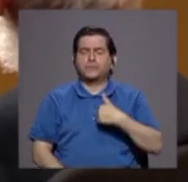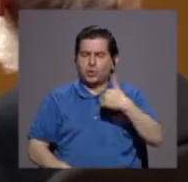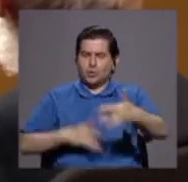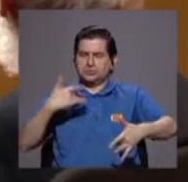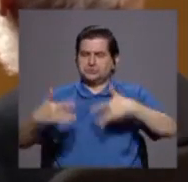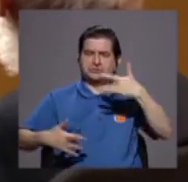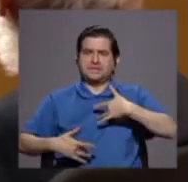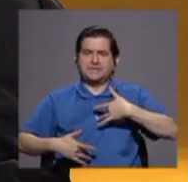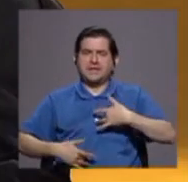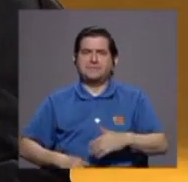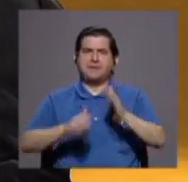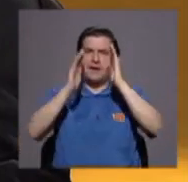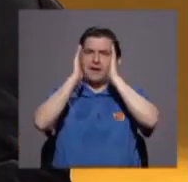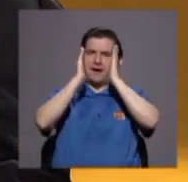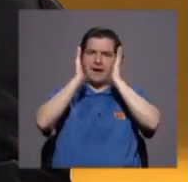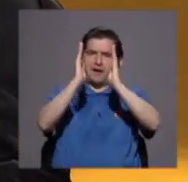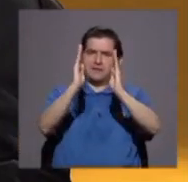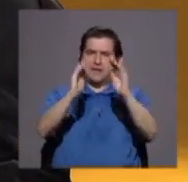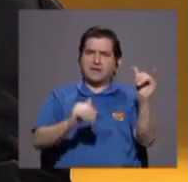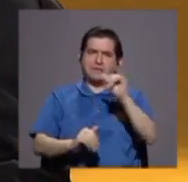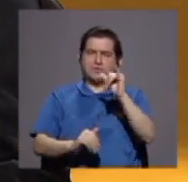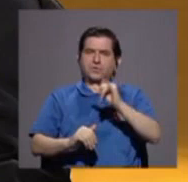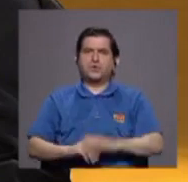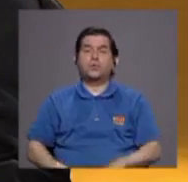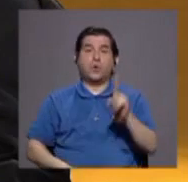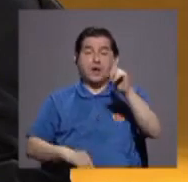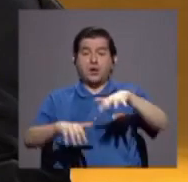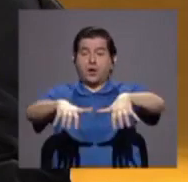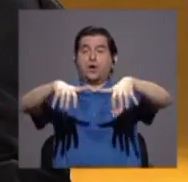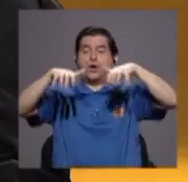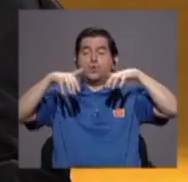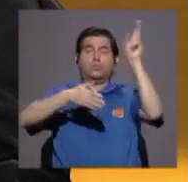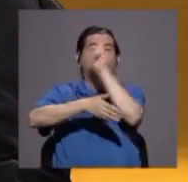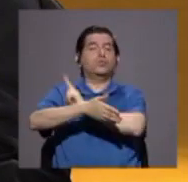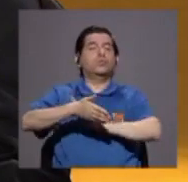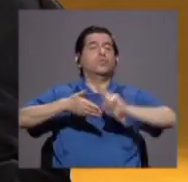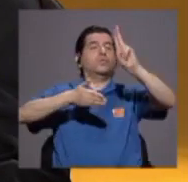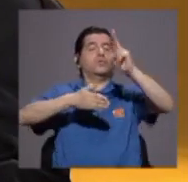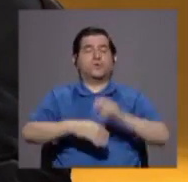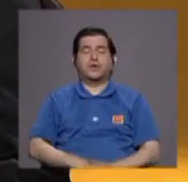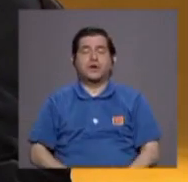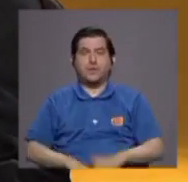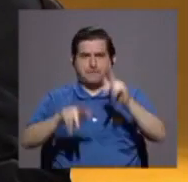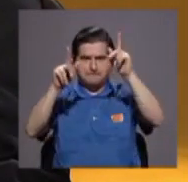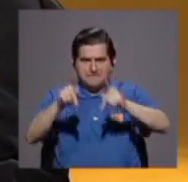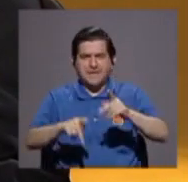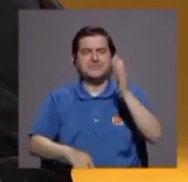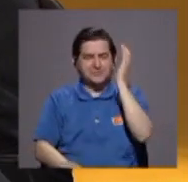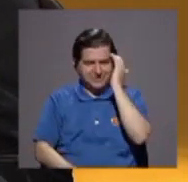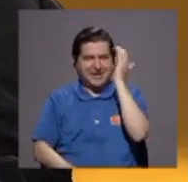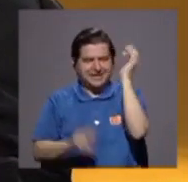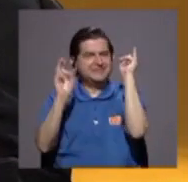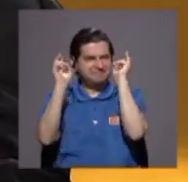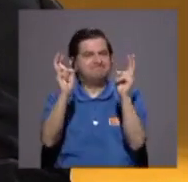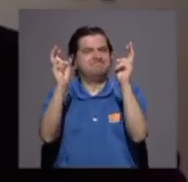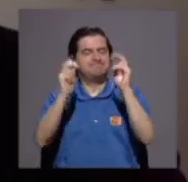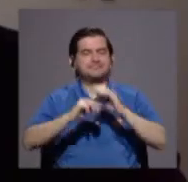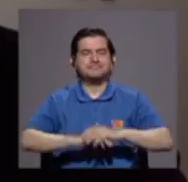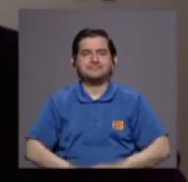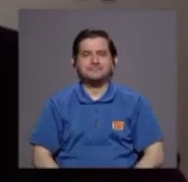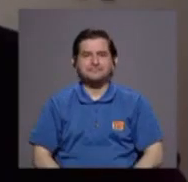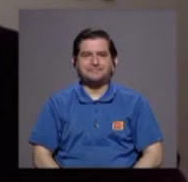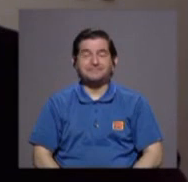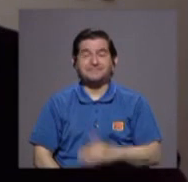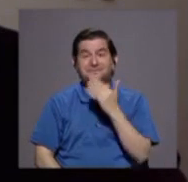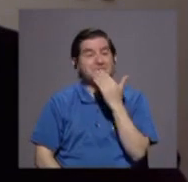sentí escuchando en un auditorio de la universidad a alguien que sí sabe del tema.